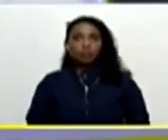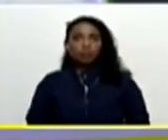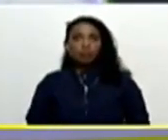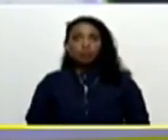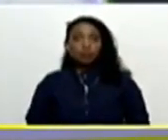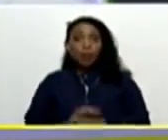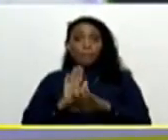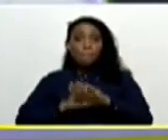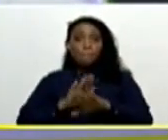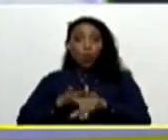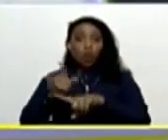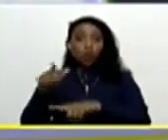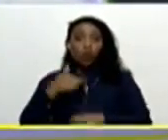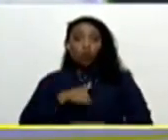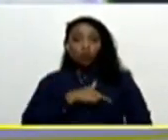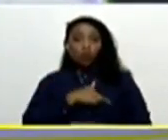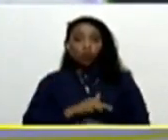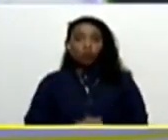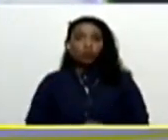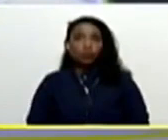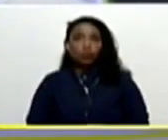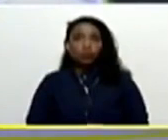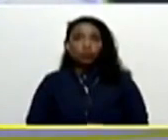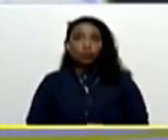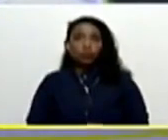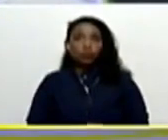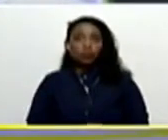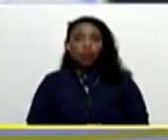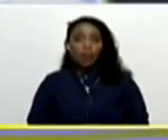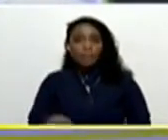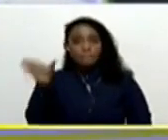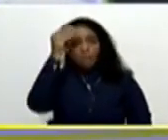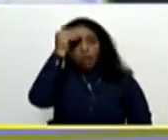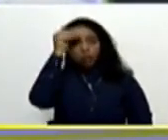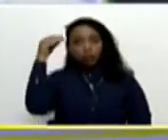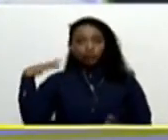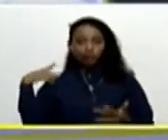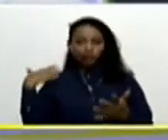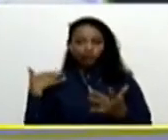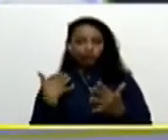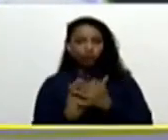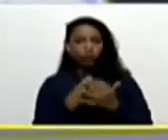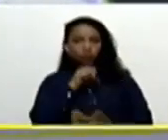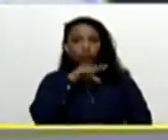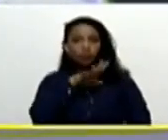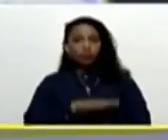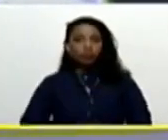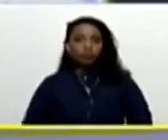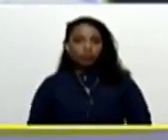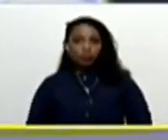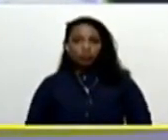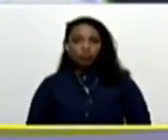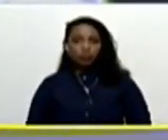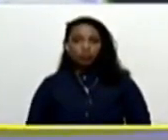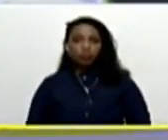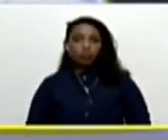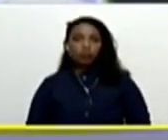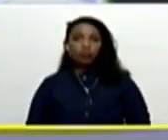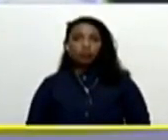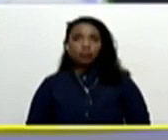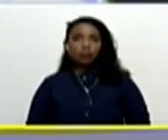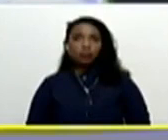Por eso es que nosotros hemos aprendido a lo largo de la historia que